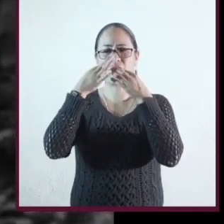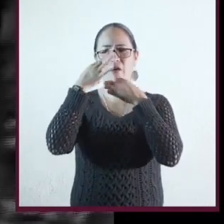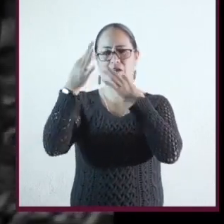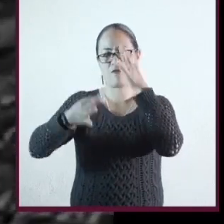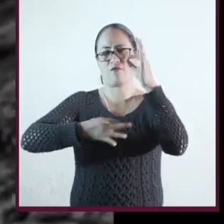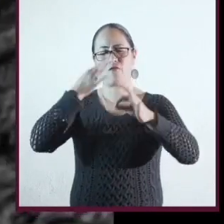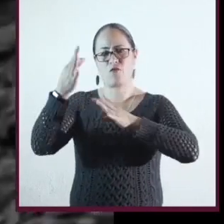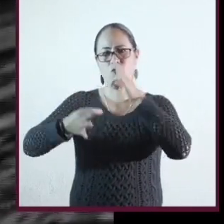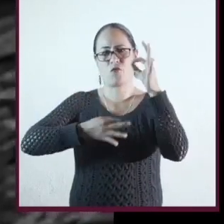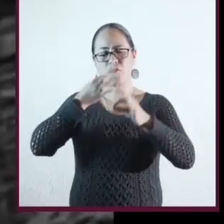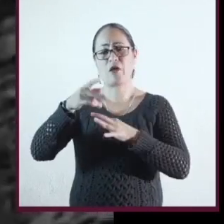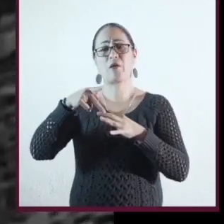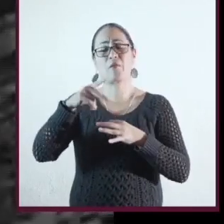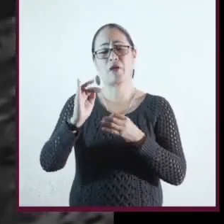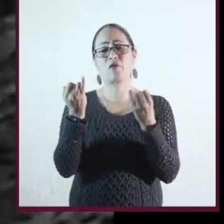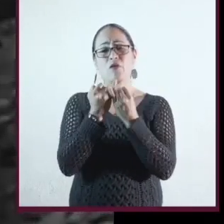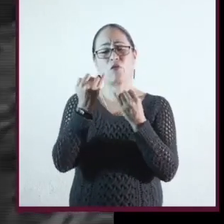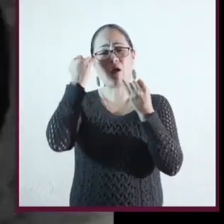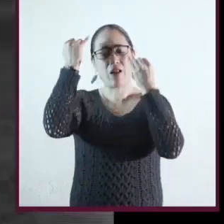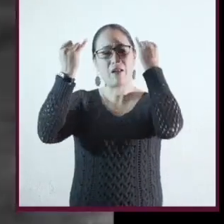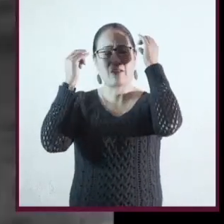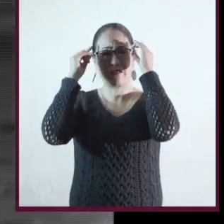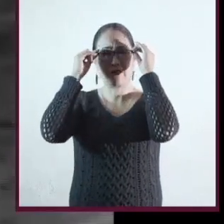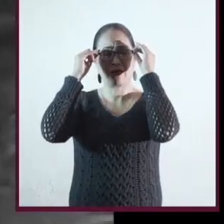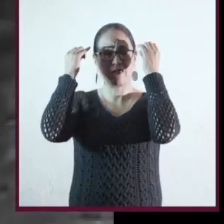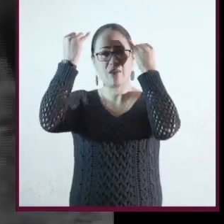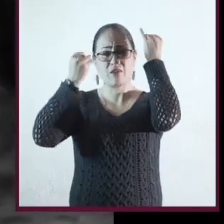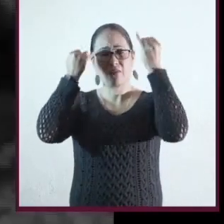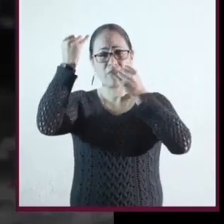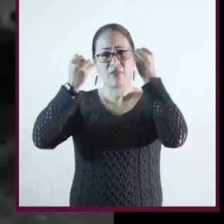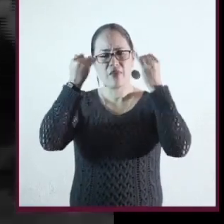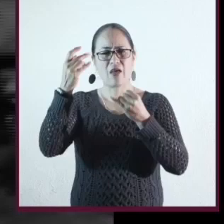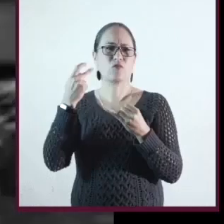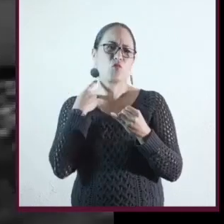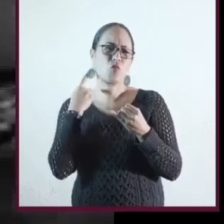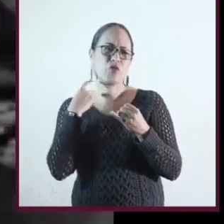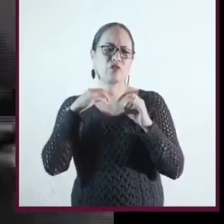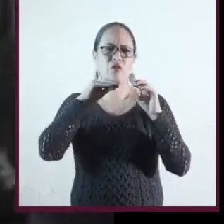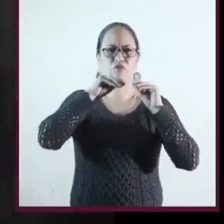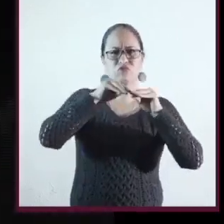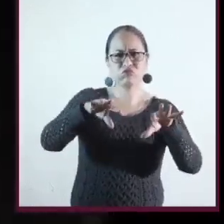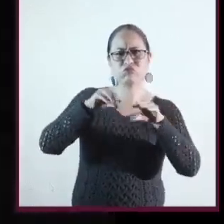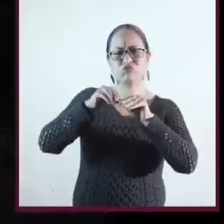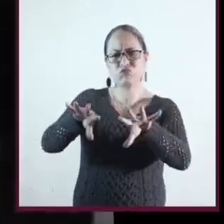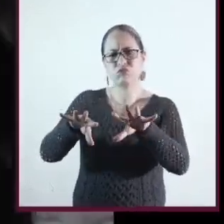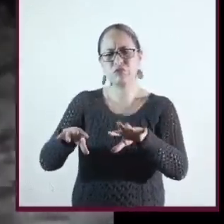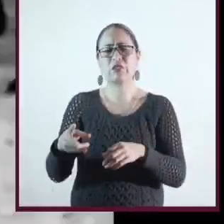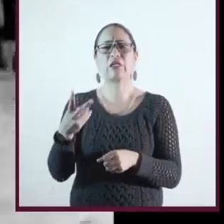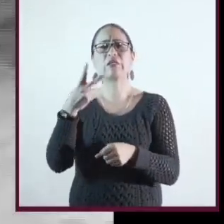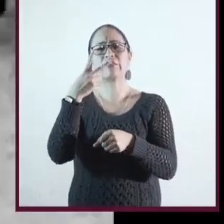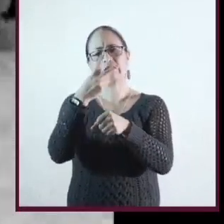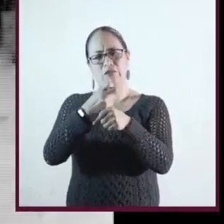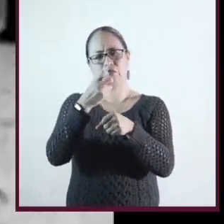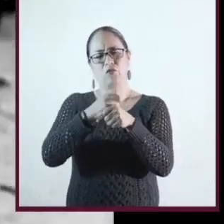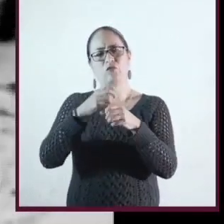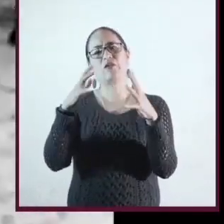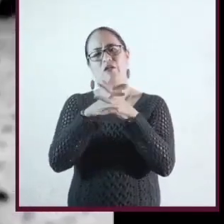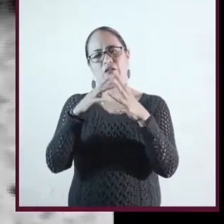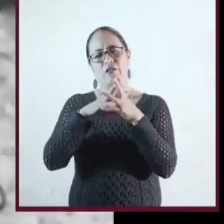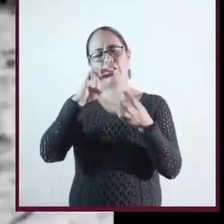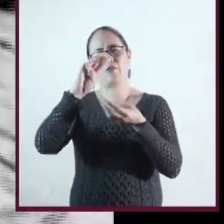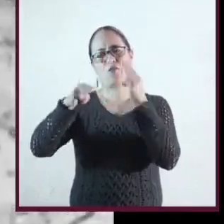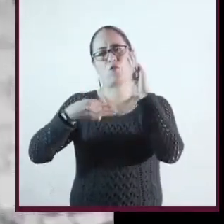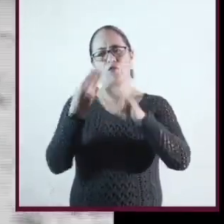políticos. Durante la Segunda Guerra Mundial, el cine fue uno de los aliados más efectivos de uno de los dictadores más poderosos